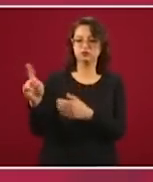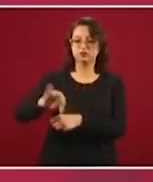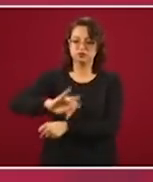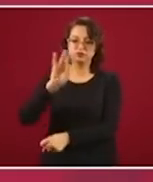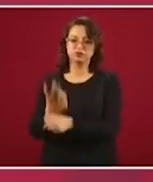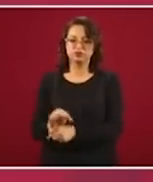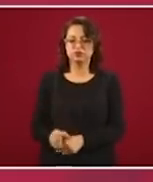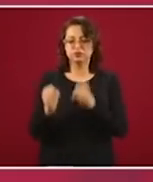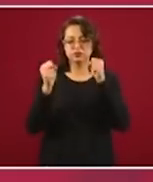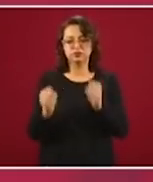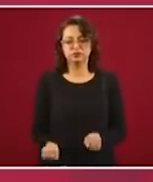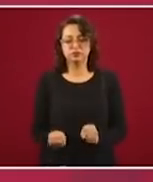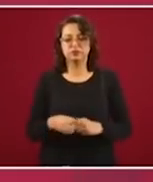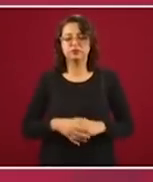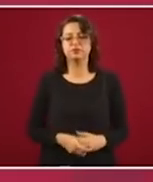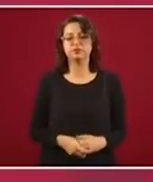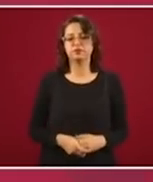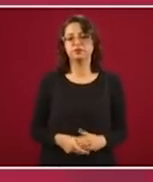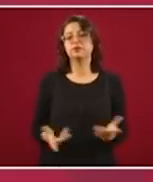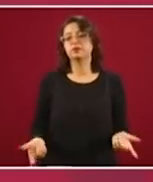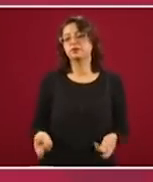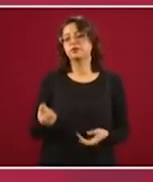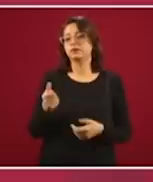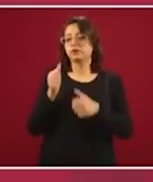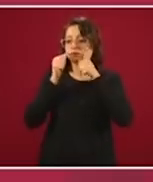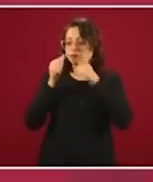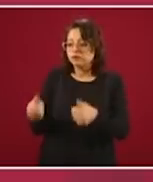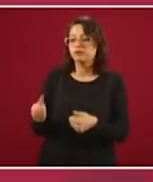la atención médica, los medicamentos sean gratuitos.